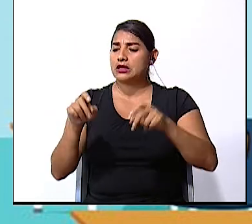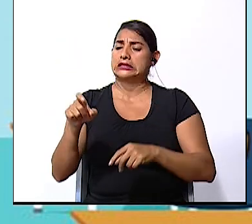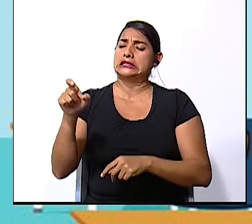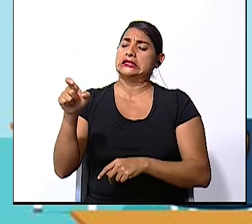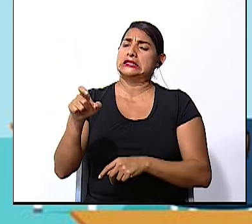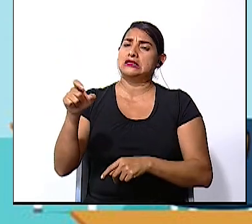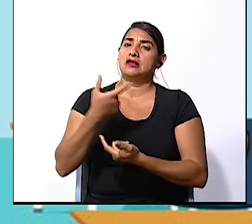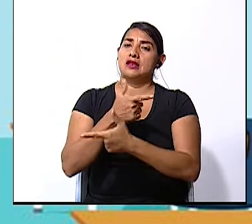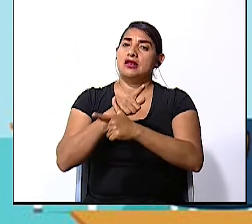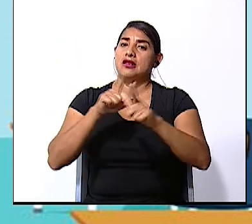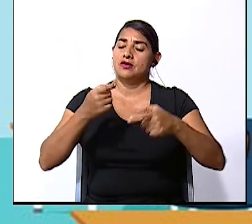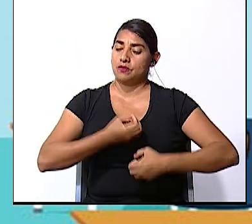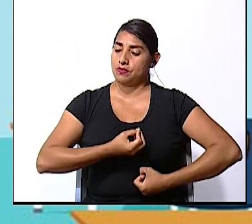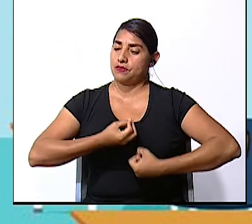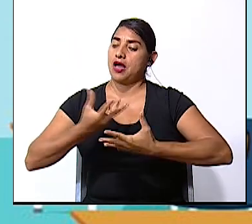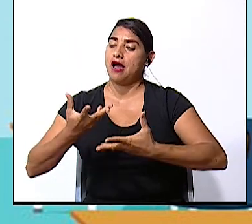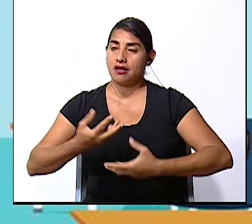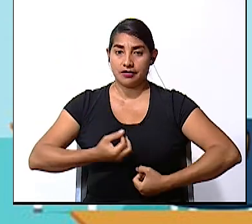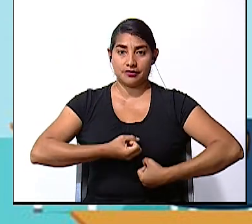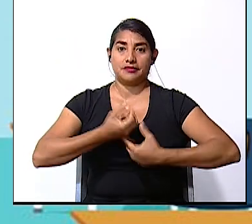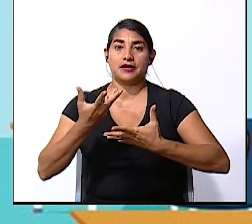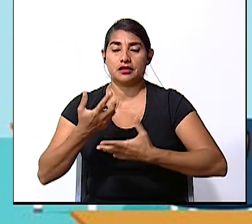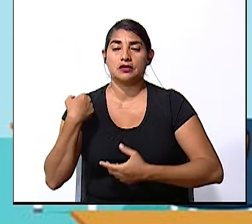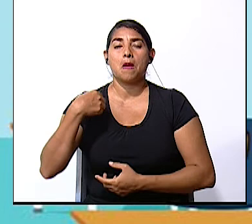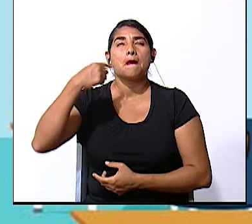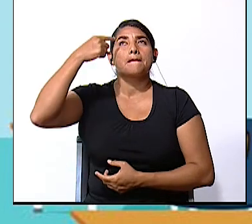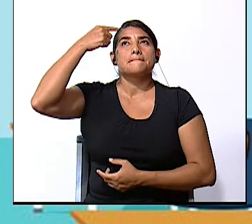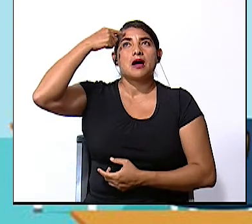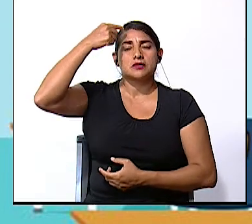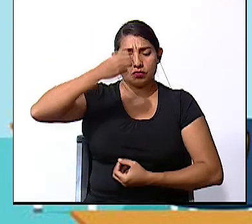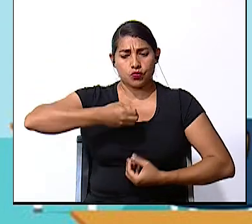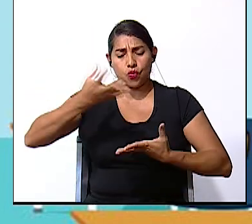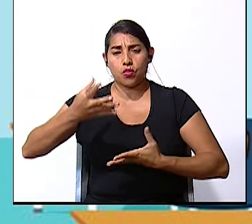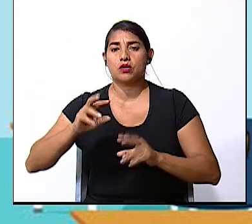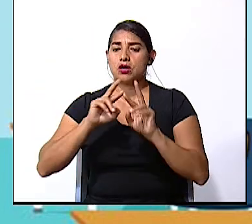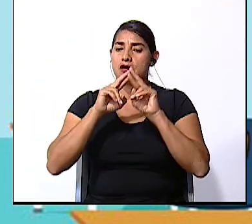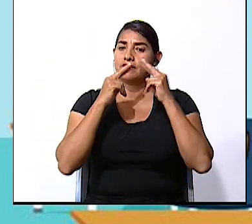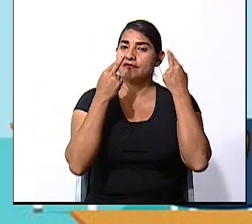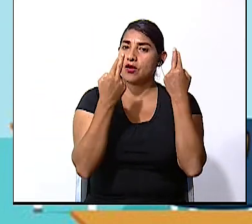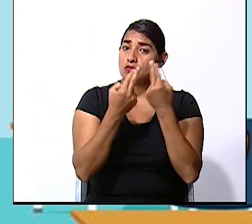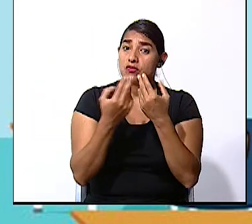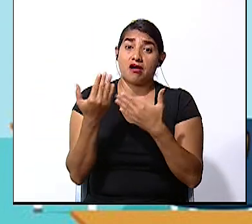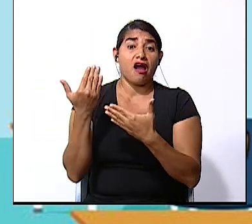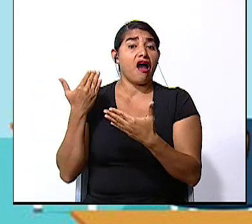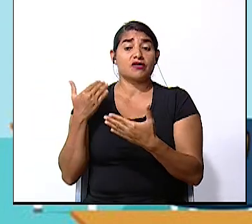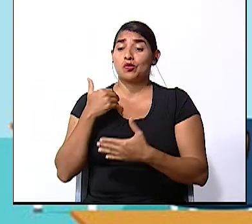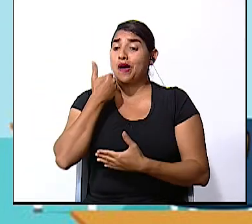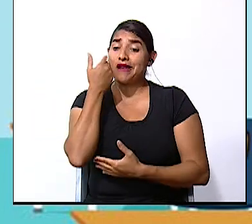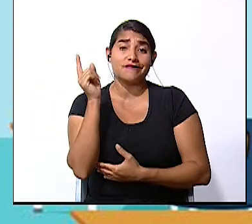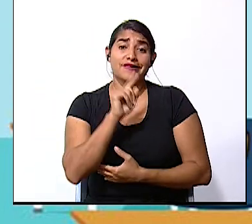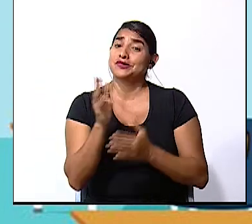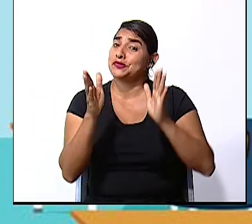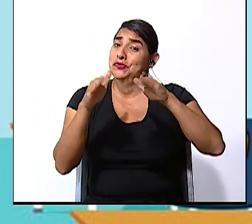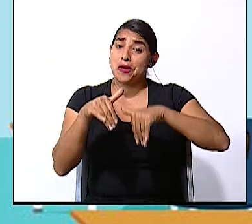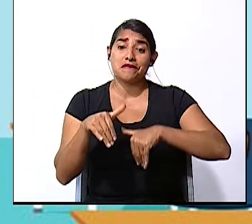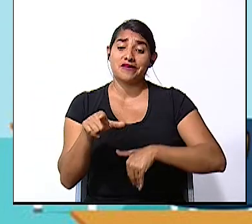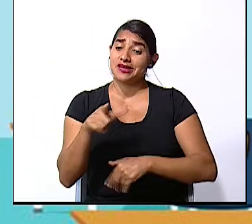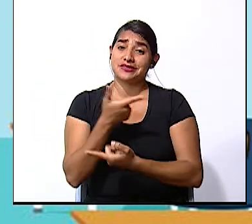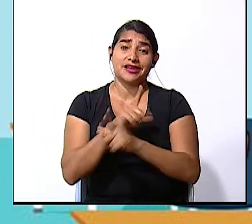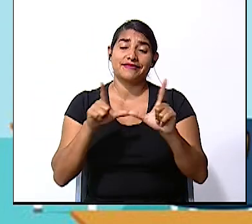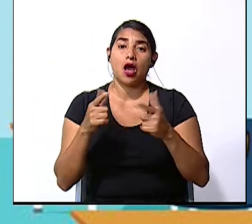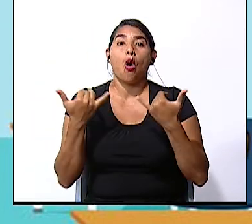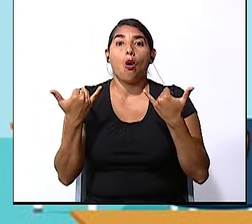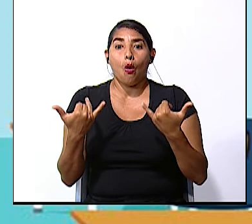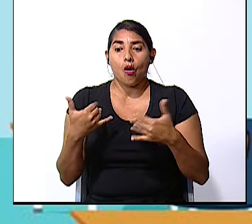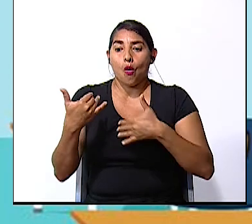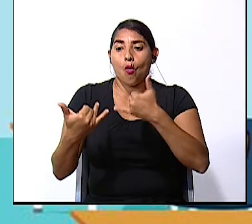necesidad de libertad de expresión y de pensamiento y de reunión, que no era tan fácil en aquel momento. Hoy todo